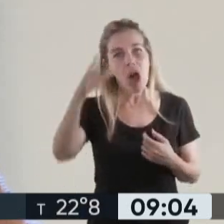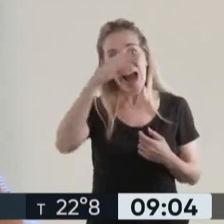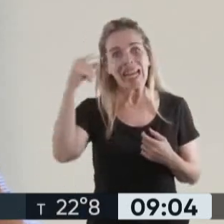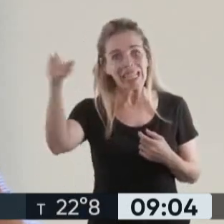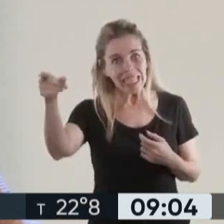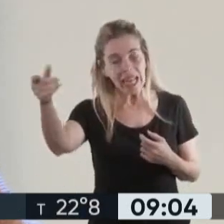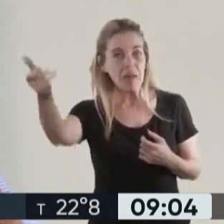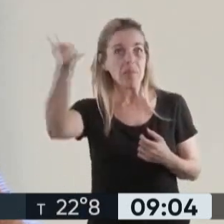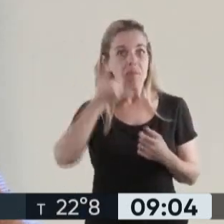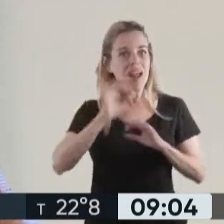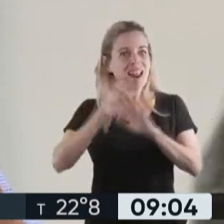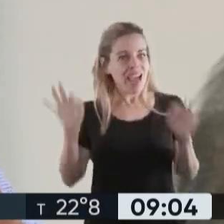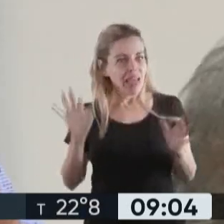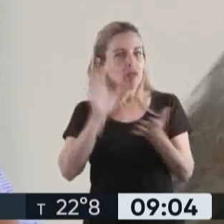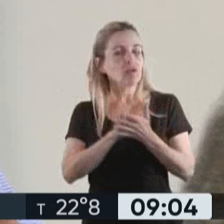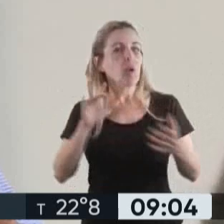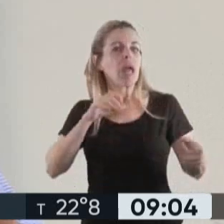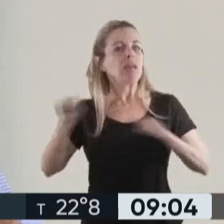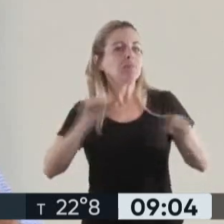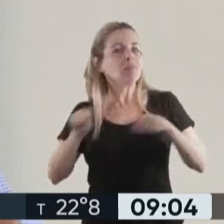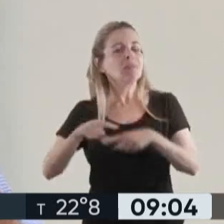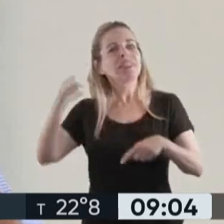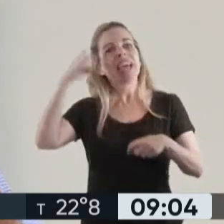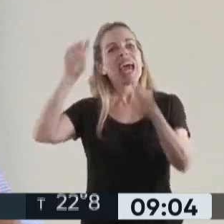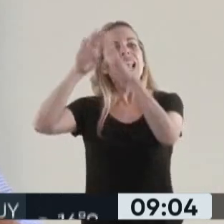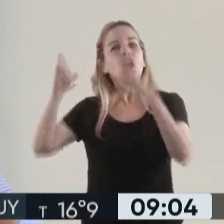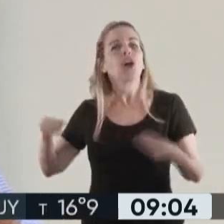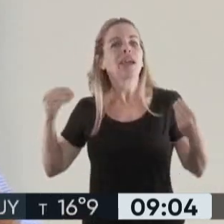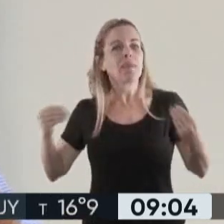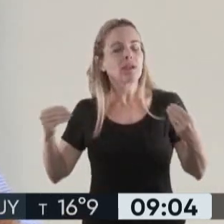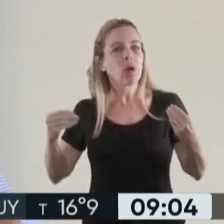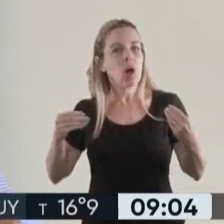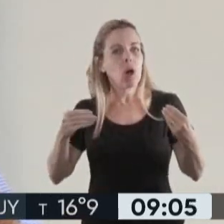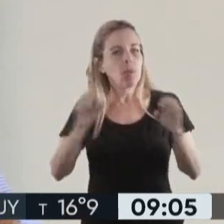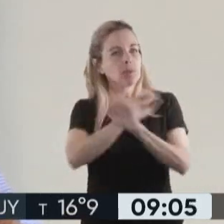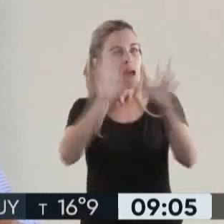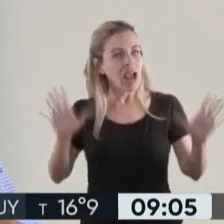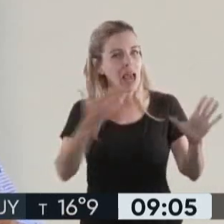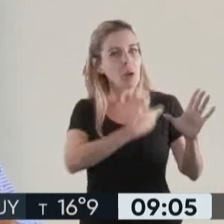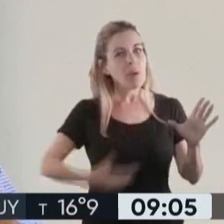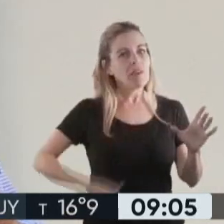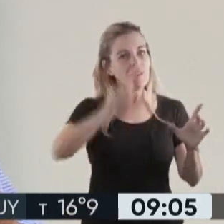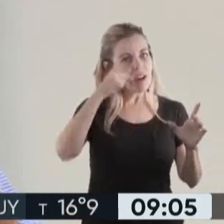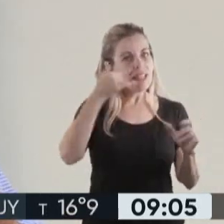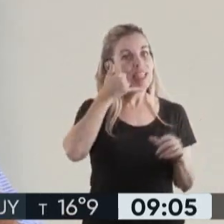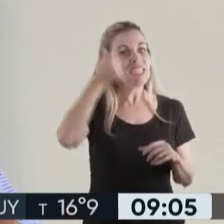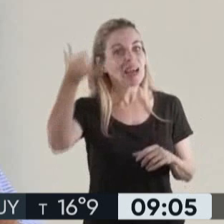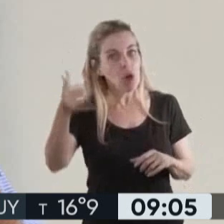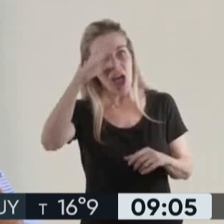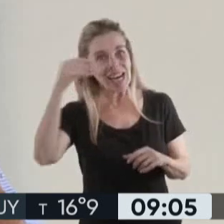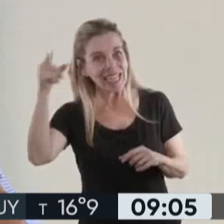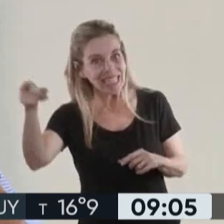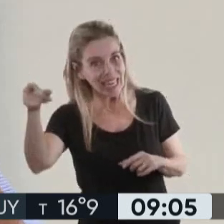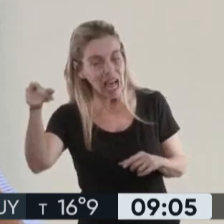incidentes ocurridos en el Congreso. ¿El presidente se comunicó y no recibió respuesta a ese llamado? Le quiero preguntar